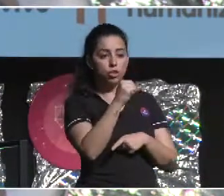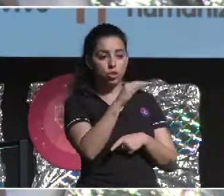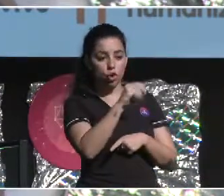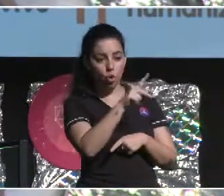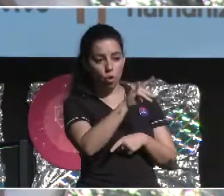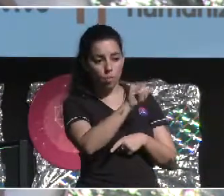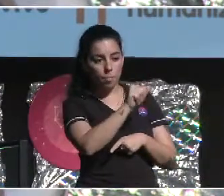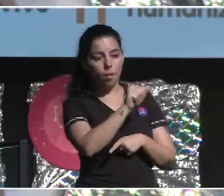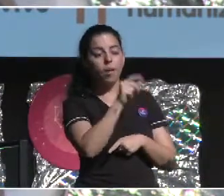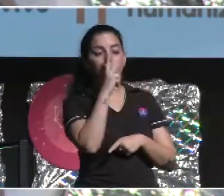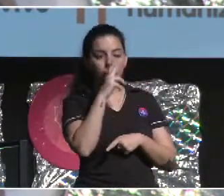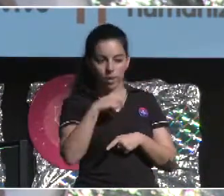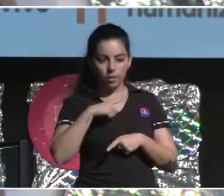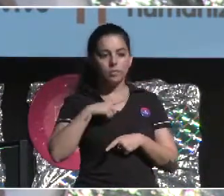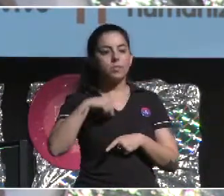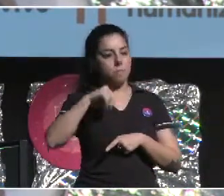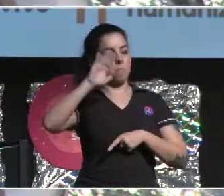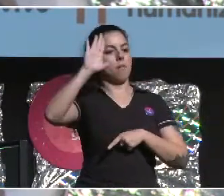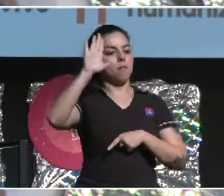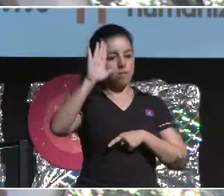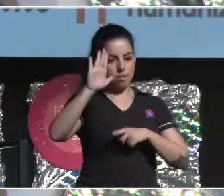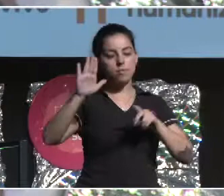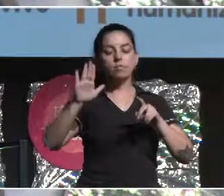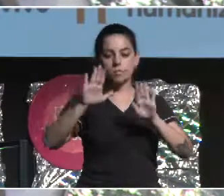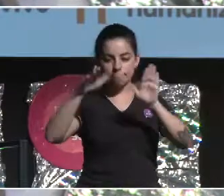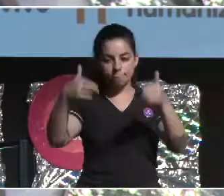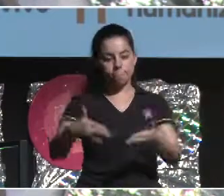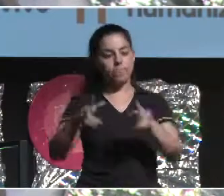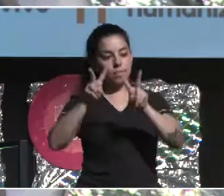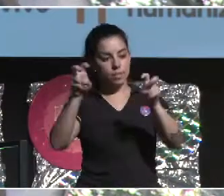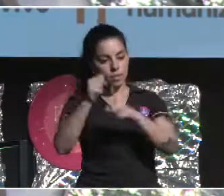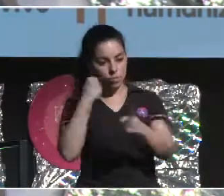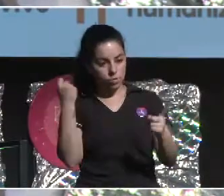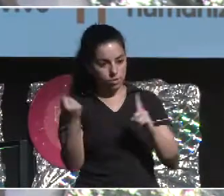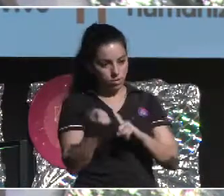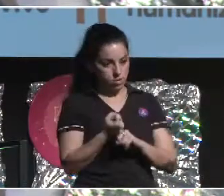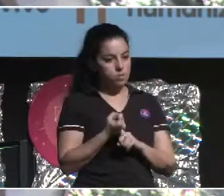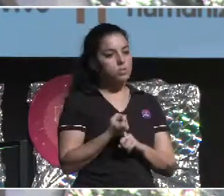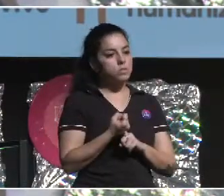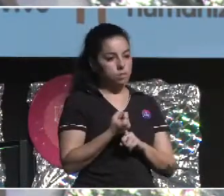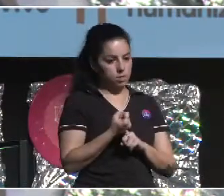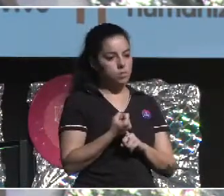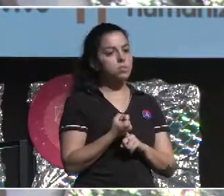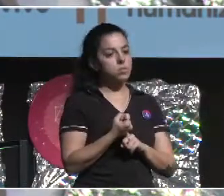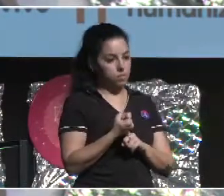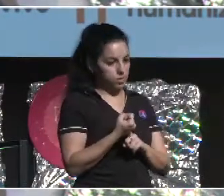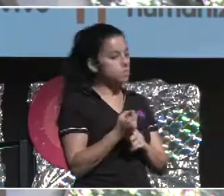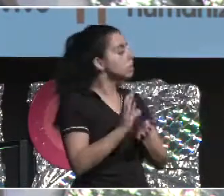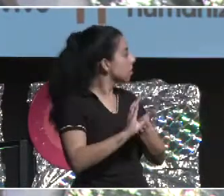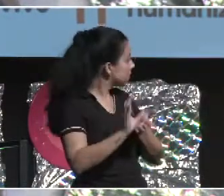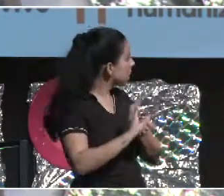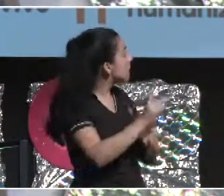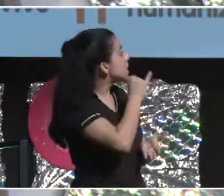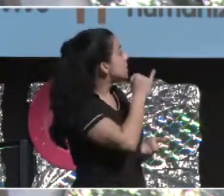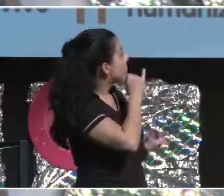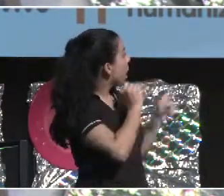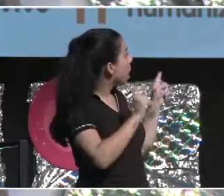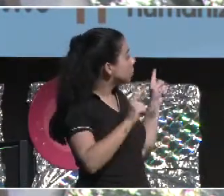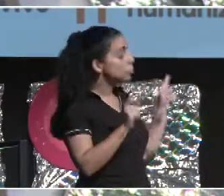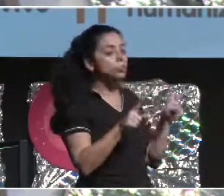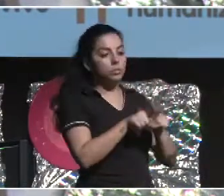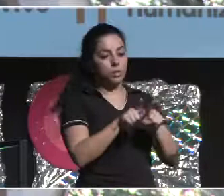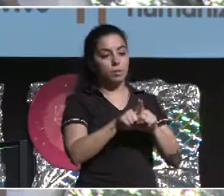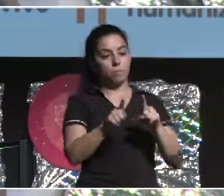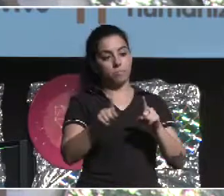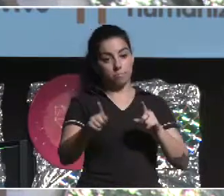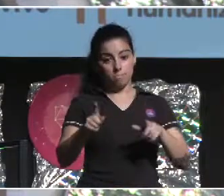mayor inversión Colombia en temas sociales. Antioquia también ha tenido un poco de violencia y demás, pero las mayores empresas